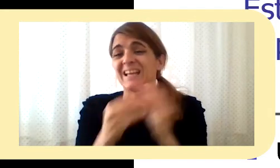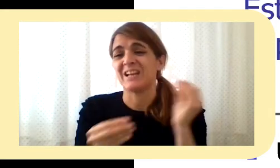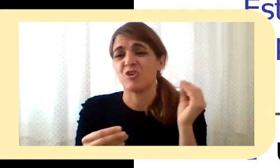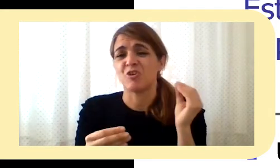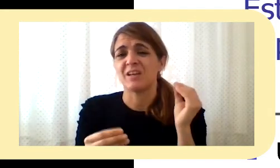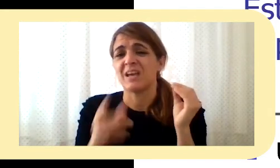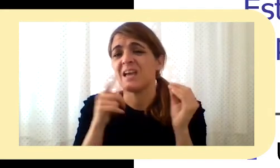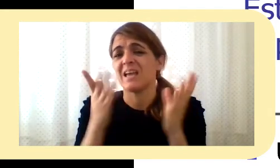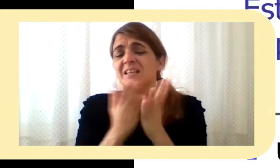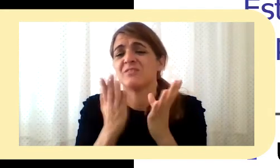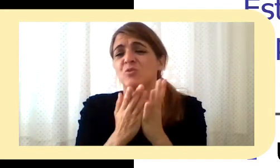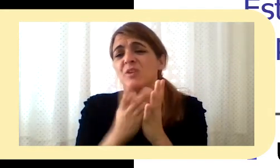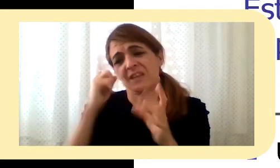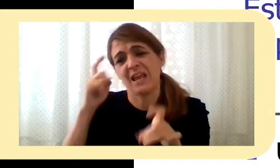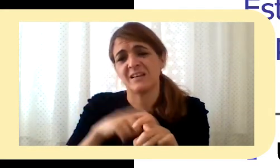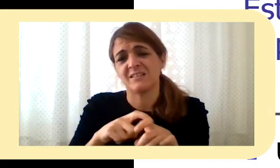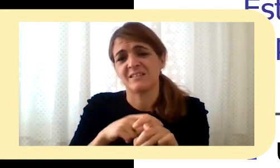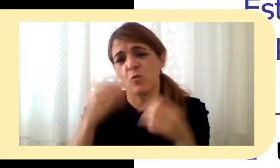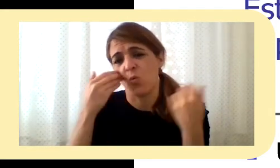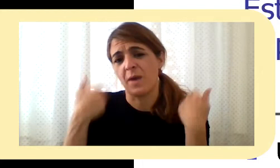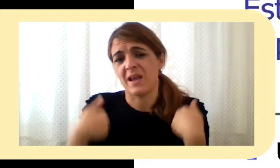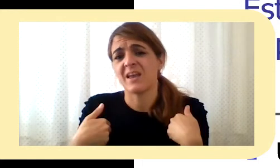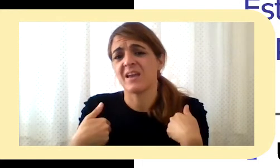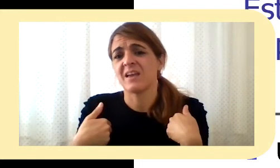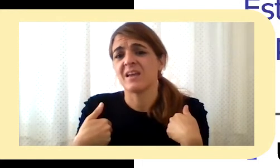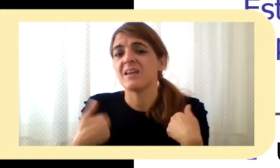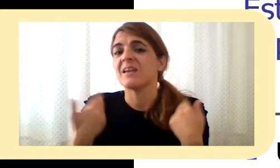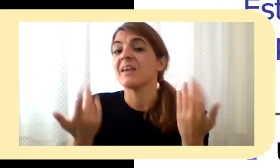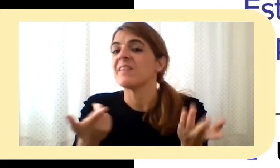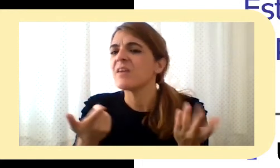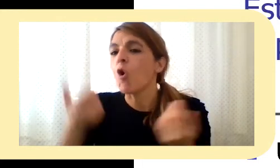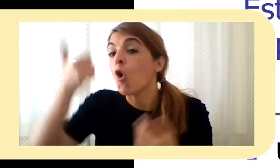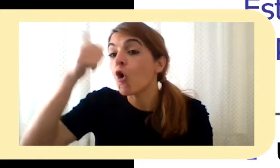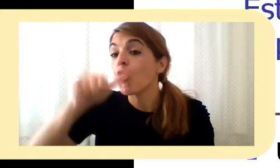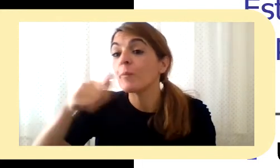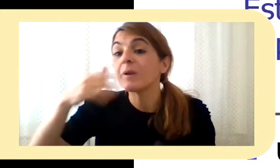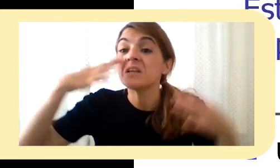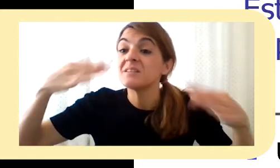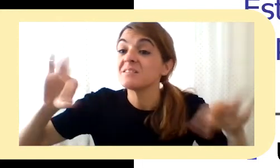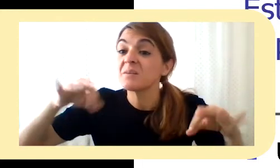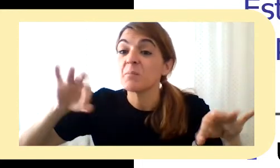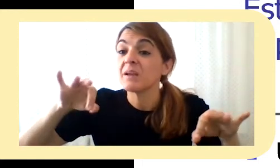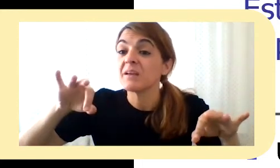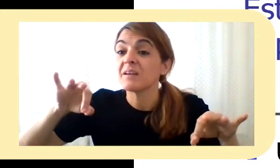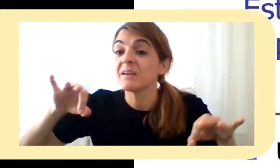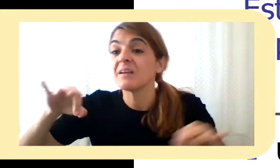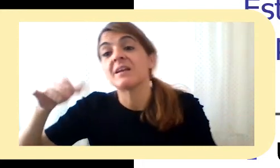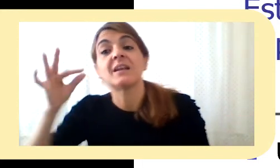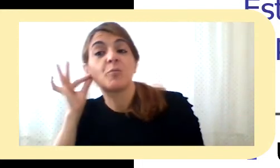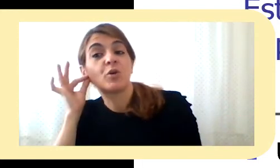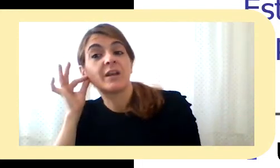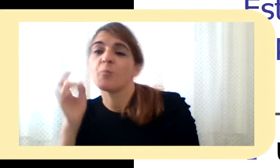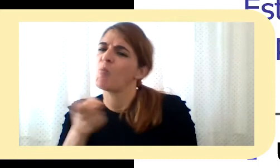ella estudia psicofármacos, que consideran que los hombres son simples para estudiar, pero las mujeres son muy complicadas. Y entonces